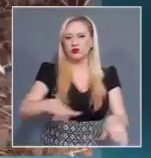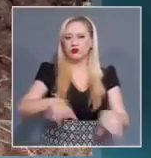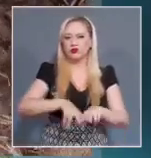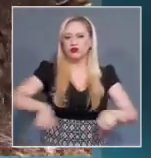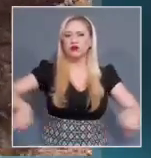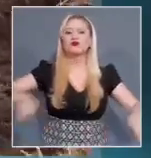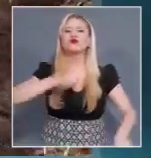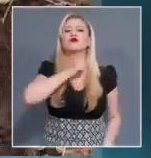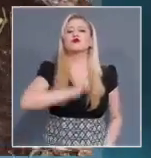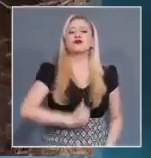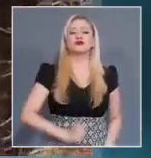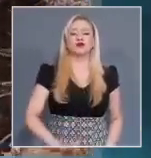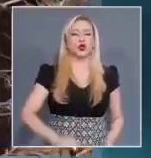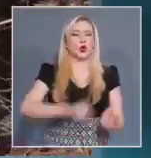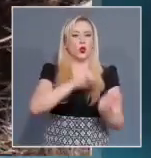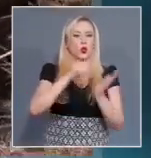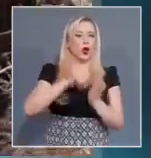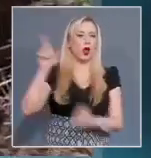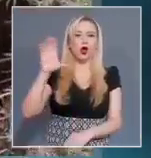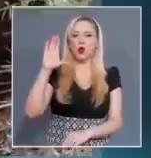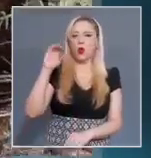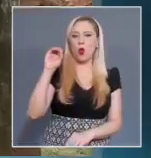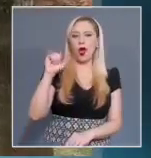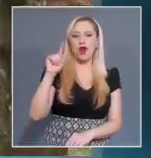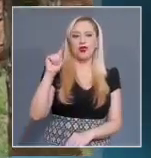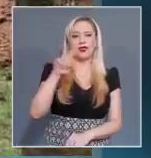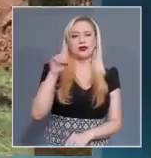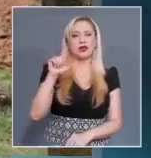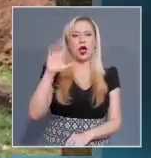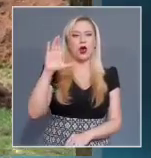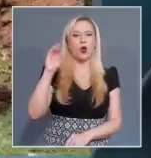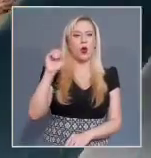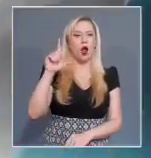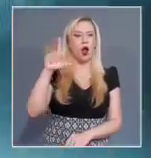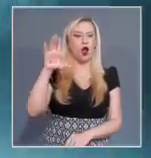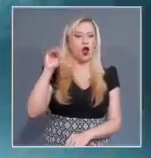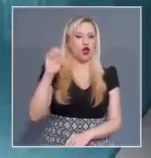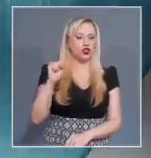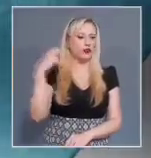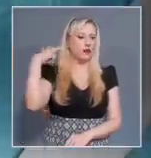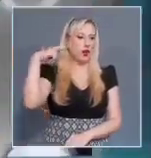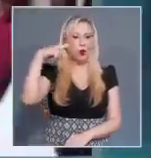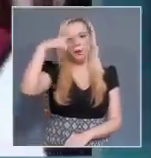en Coatzacoalcos, Veracruz, con fines de identificación de restos humanos.